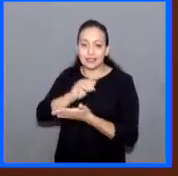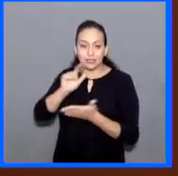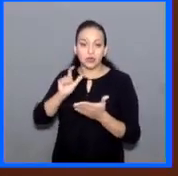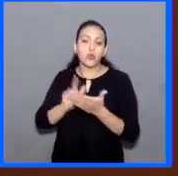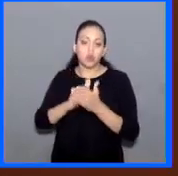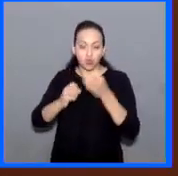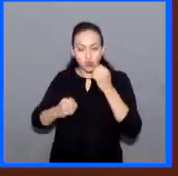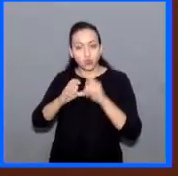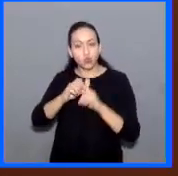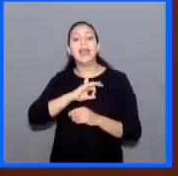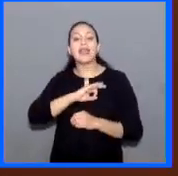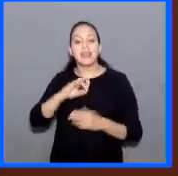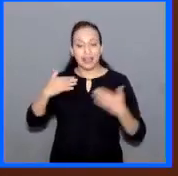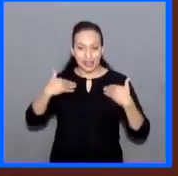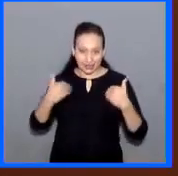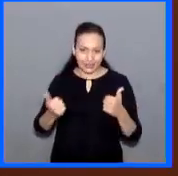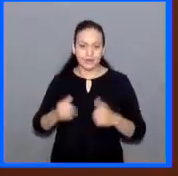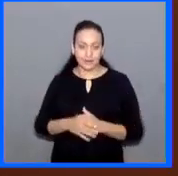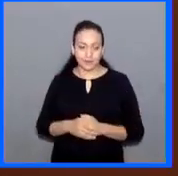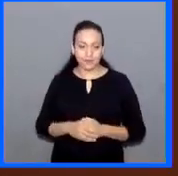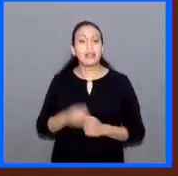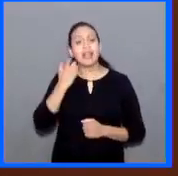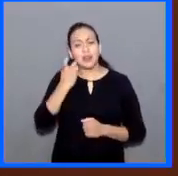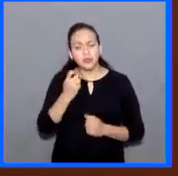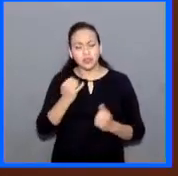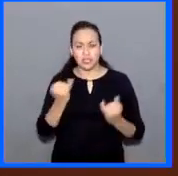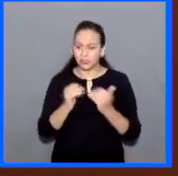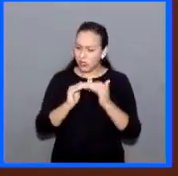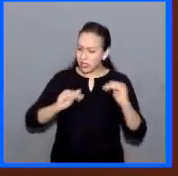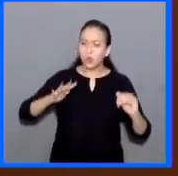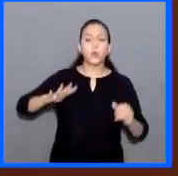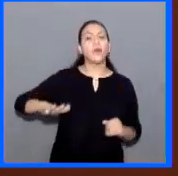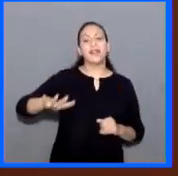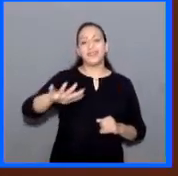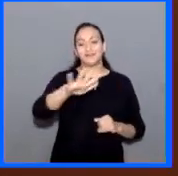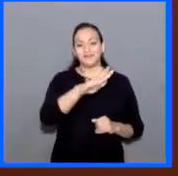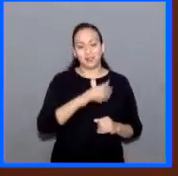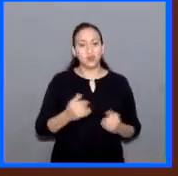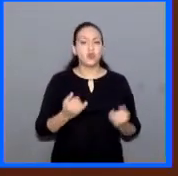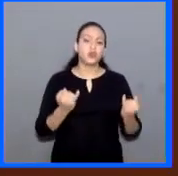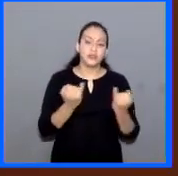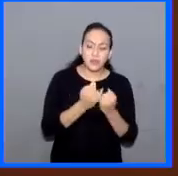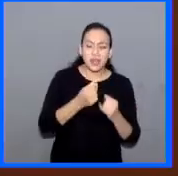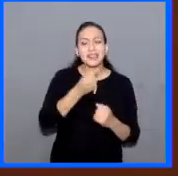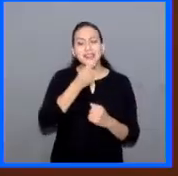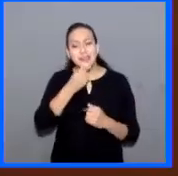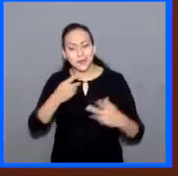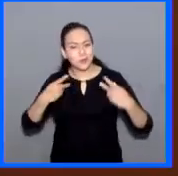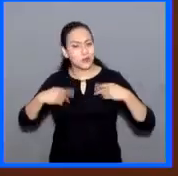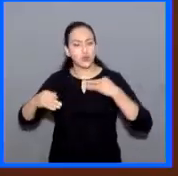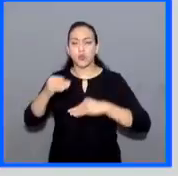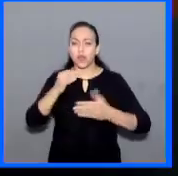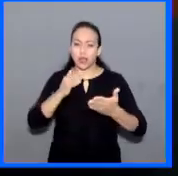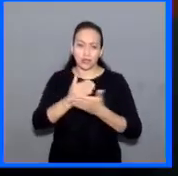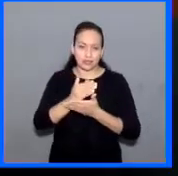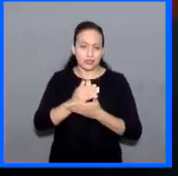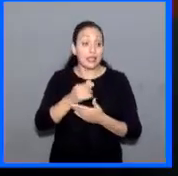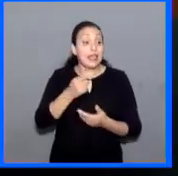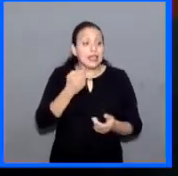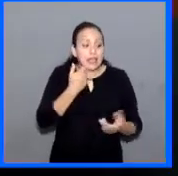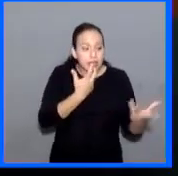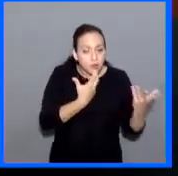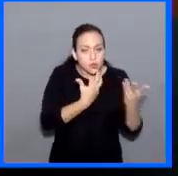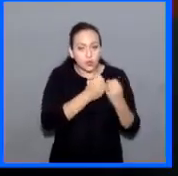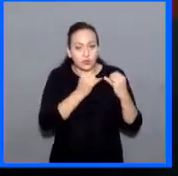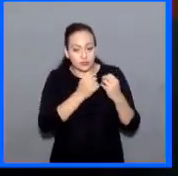haya esa igualdad de condiciones en cuanto al personal que opera desde las Procuradurías de Protección. En el caso